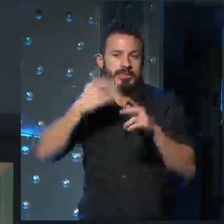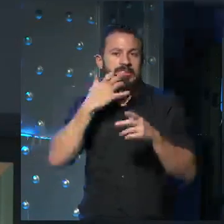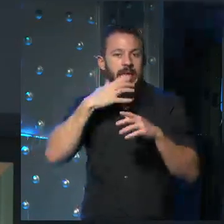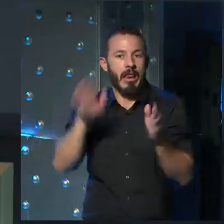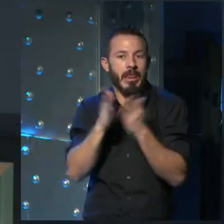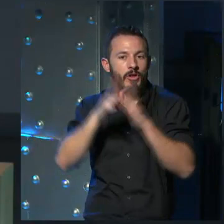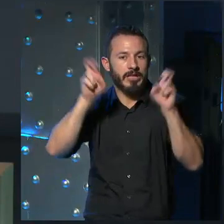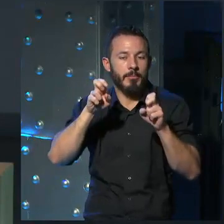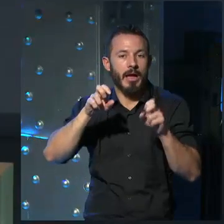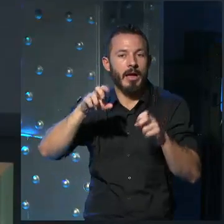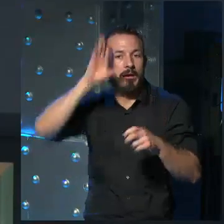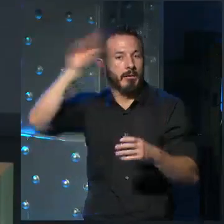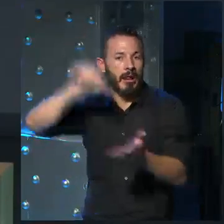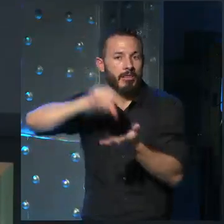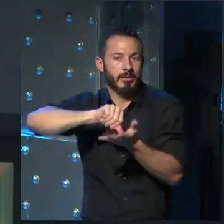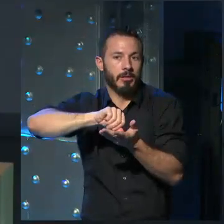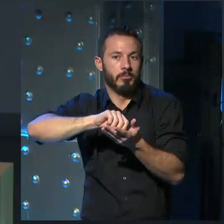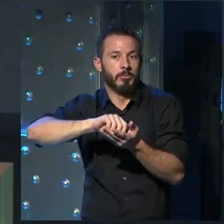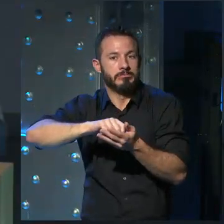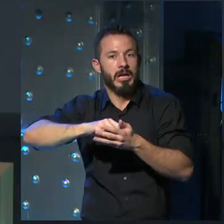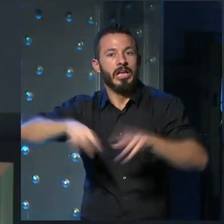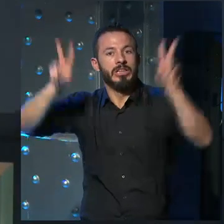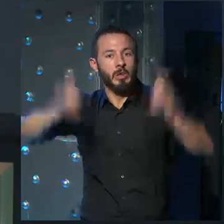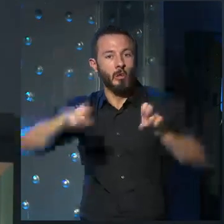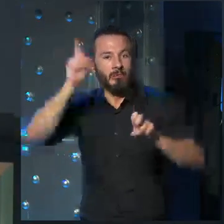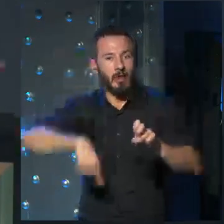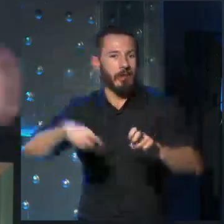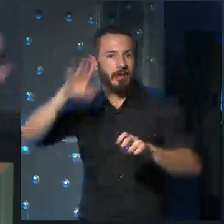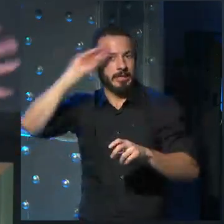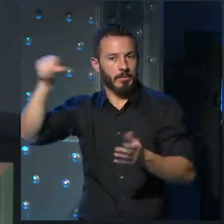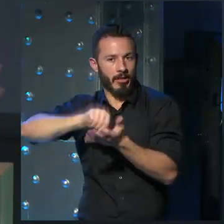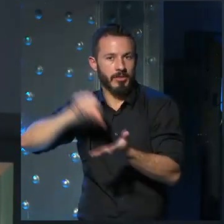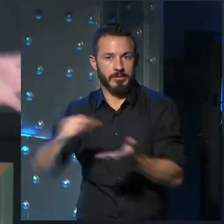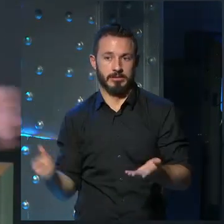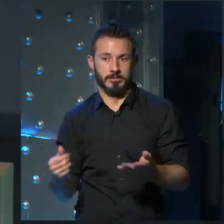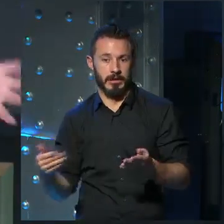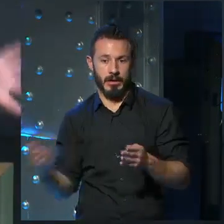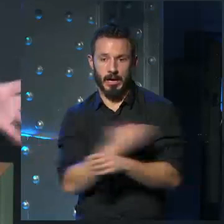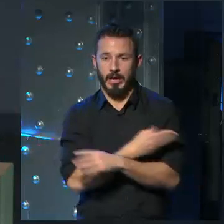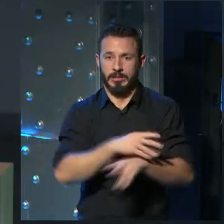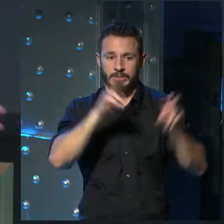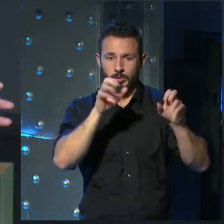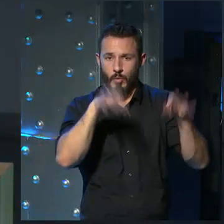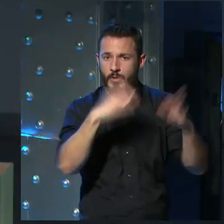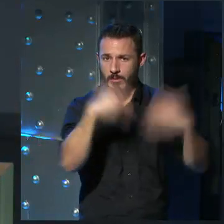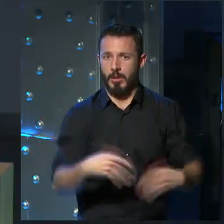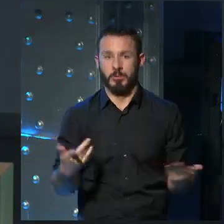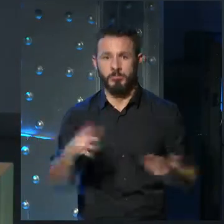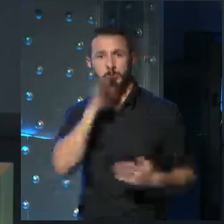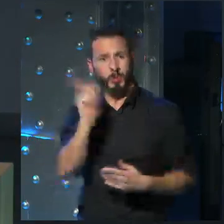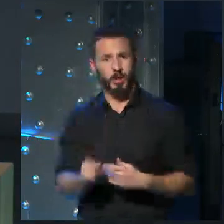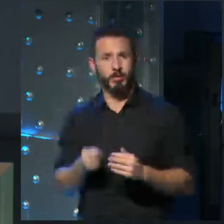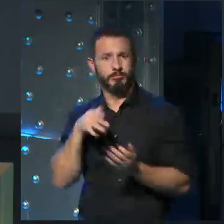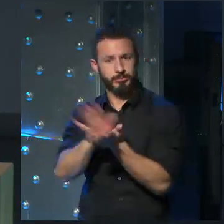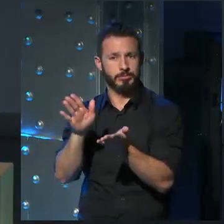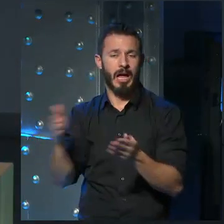está. En ese momento, libros en español con ese título no había ninguno. Ha salido ahora hace poco otro, pero en ese momento los únicos libros